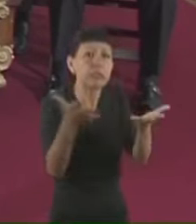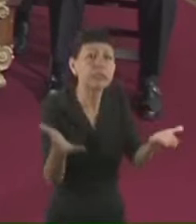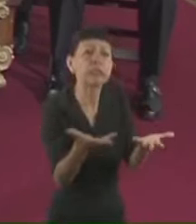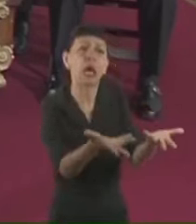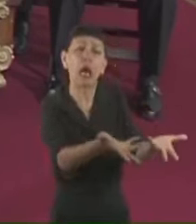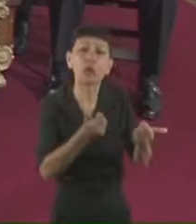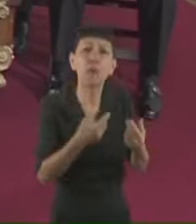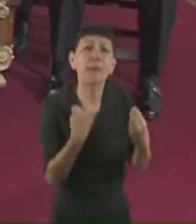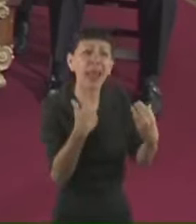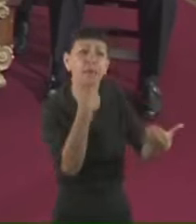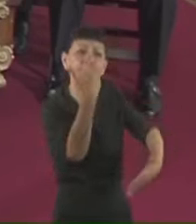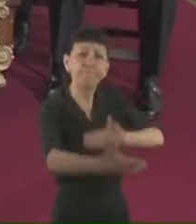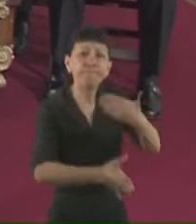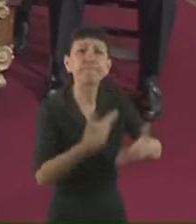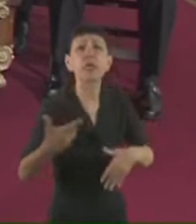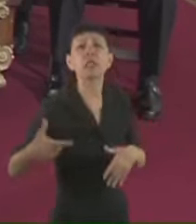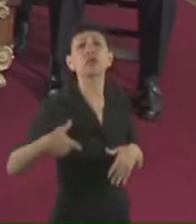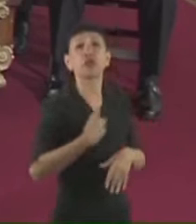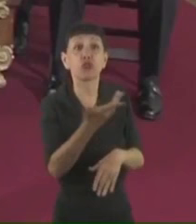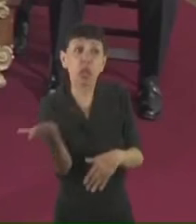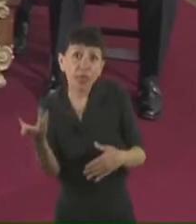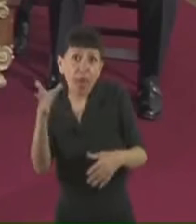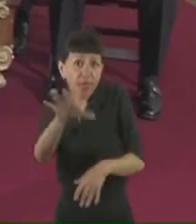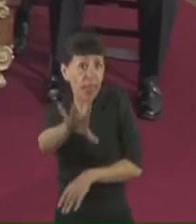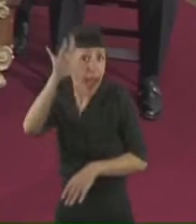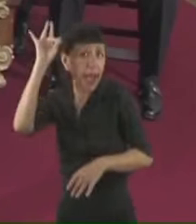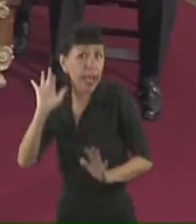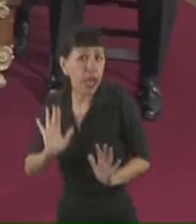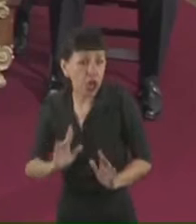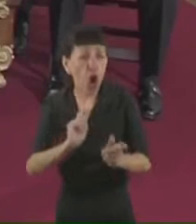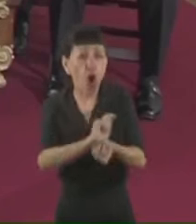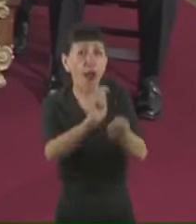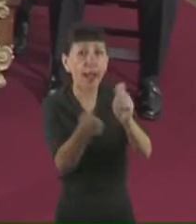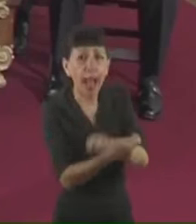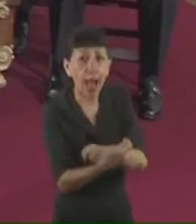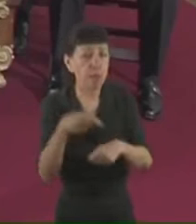crecimiento y el progreso que alguna vez supimos